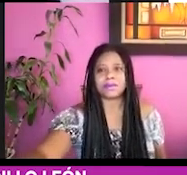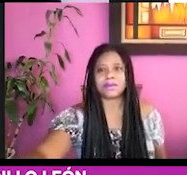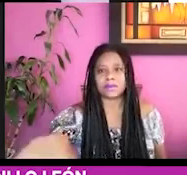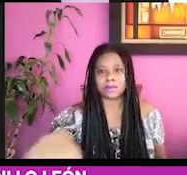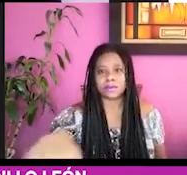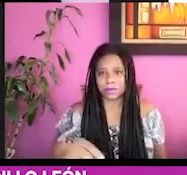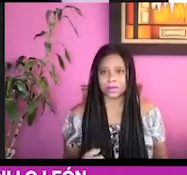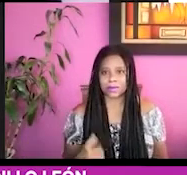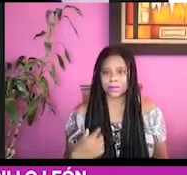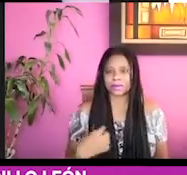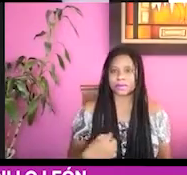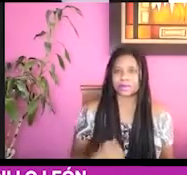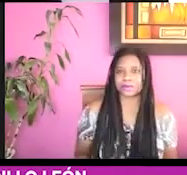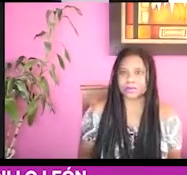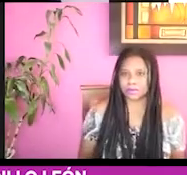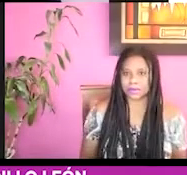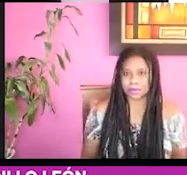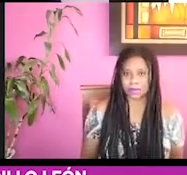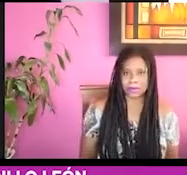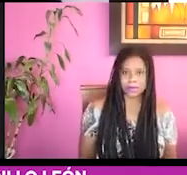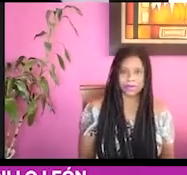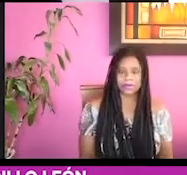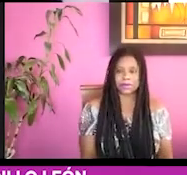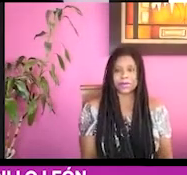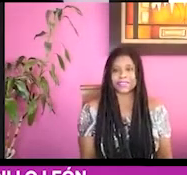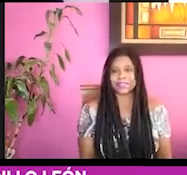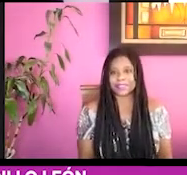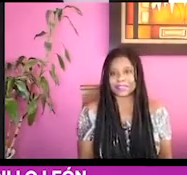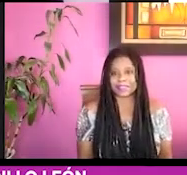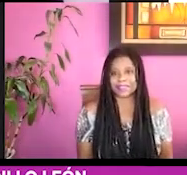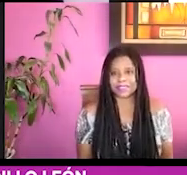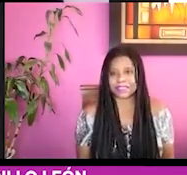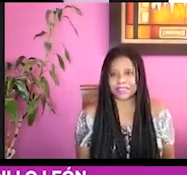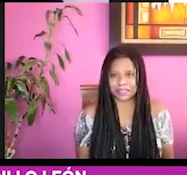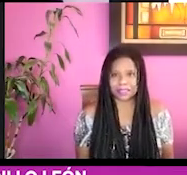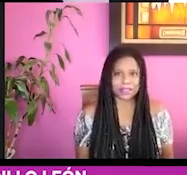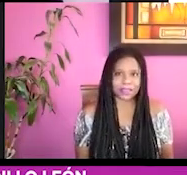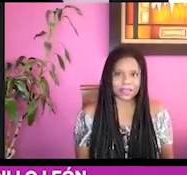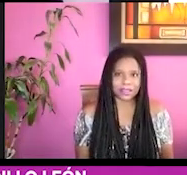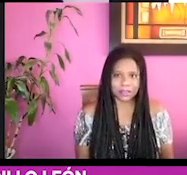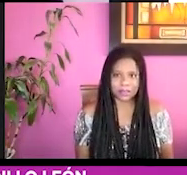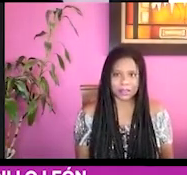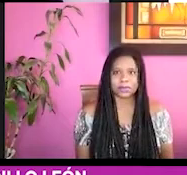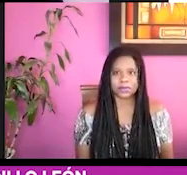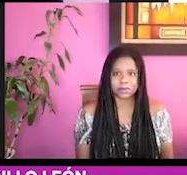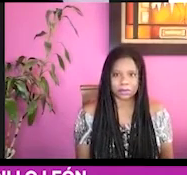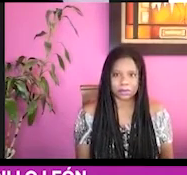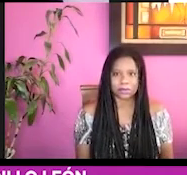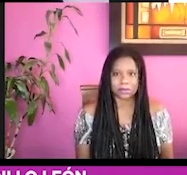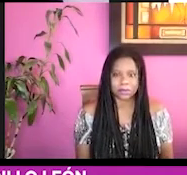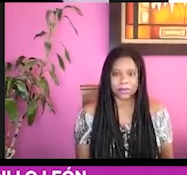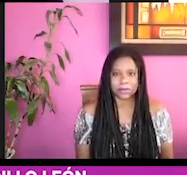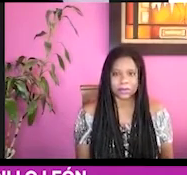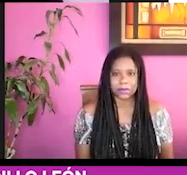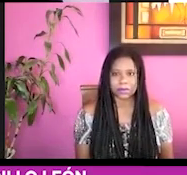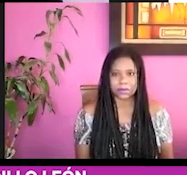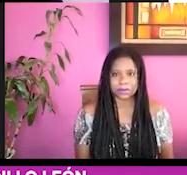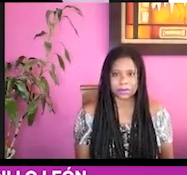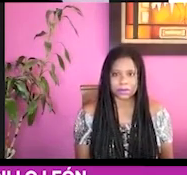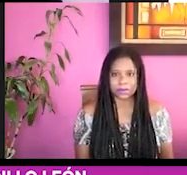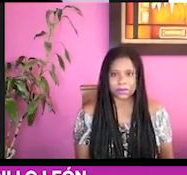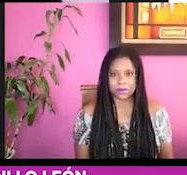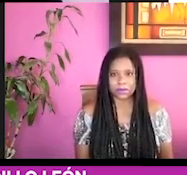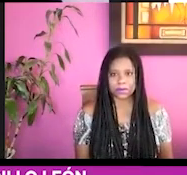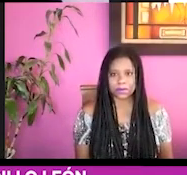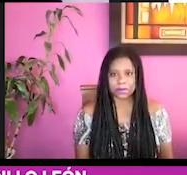compartir las soluciones que van desarrollando los maestros, de tal manera que en base a estos haya mucha creatividad y también formas